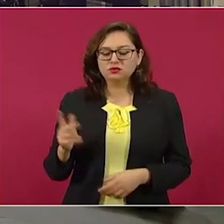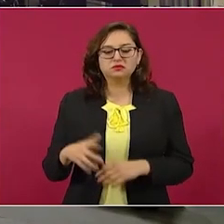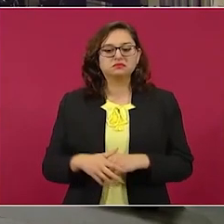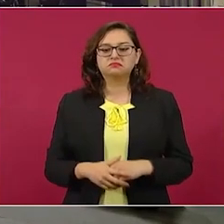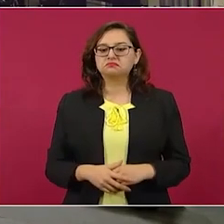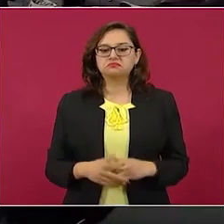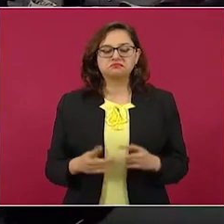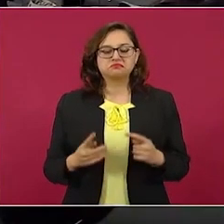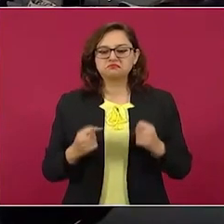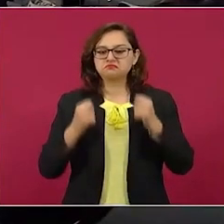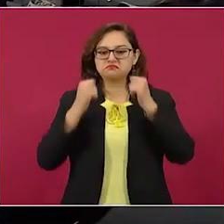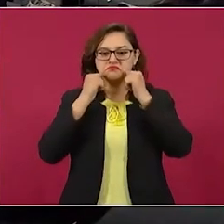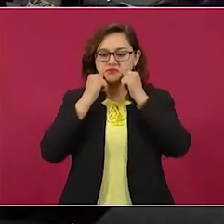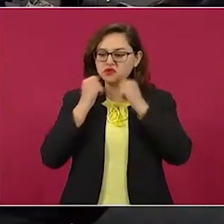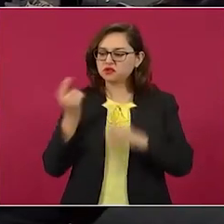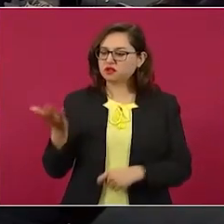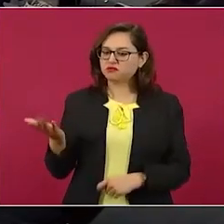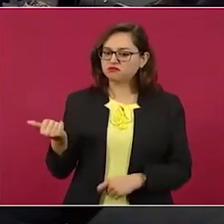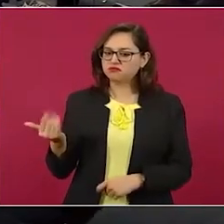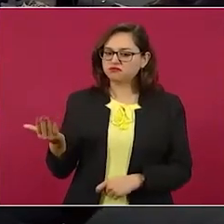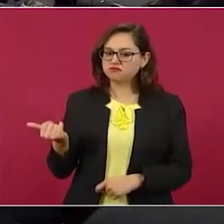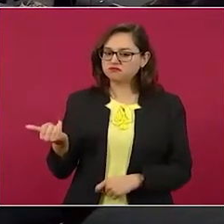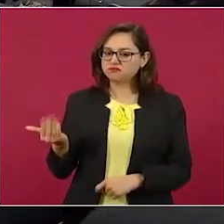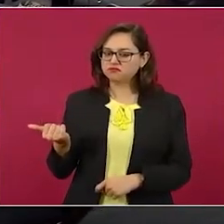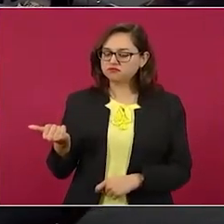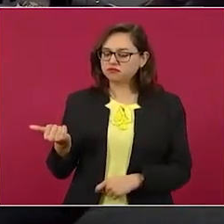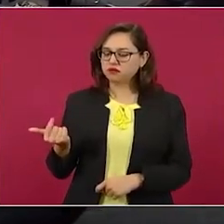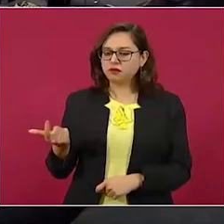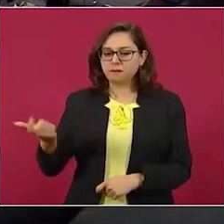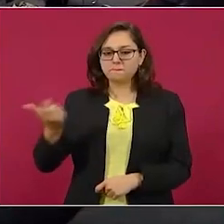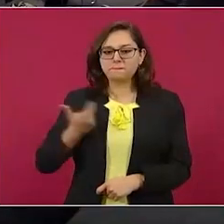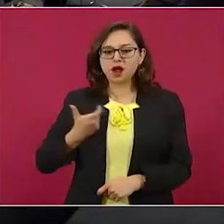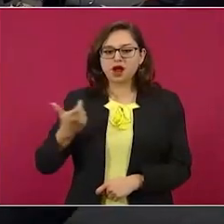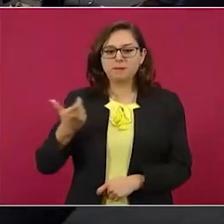pidiendo más sacrificios al viejo estilo,